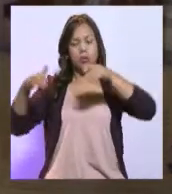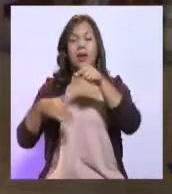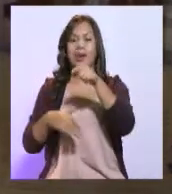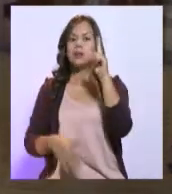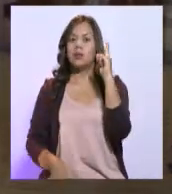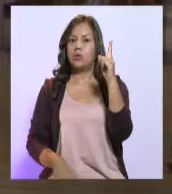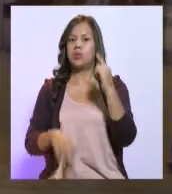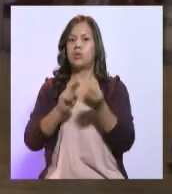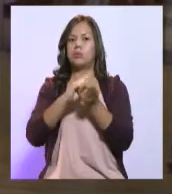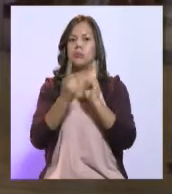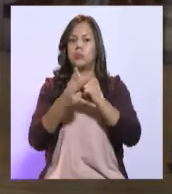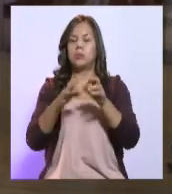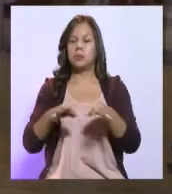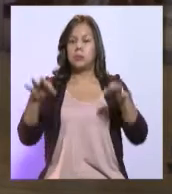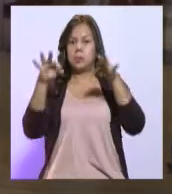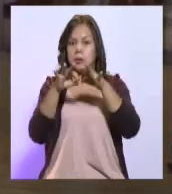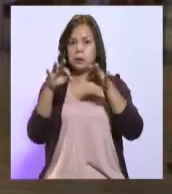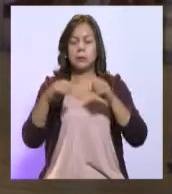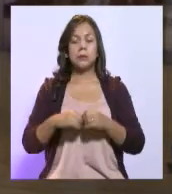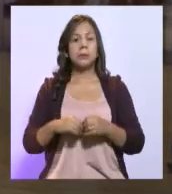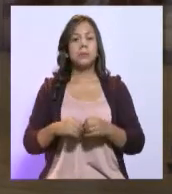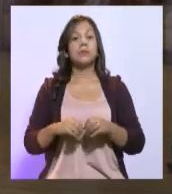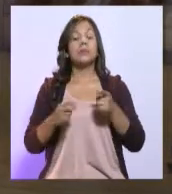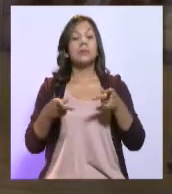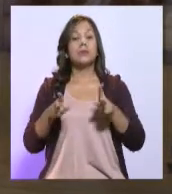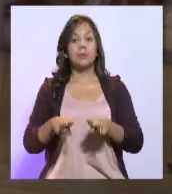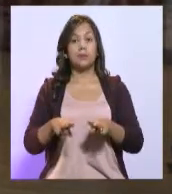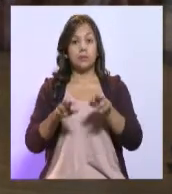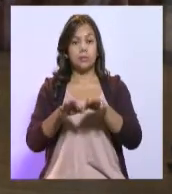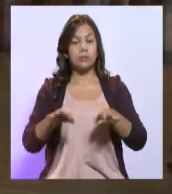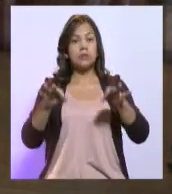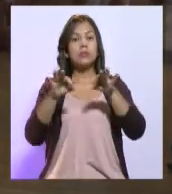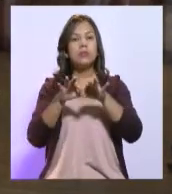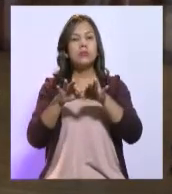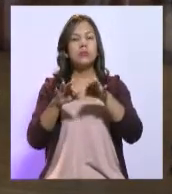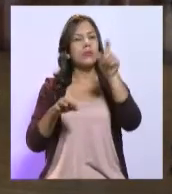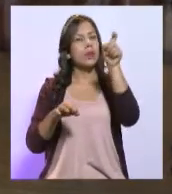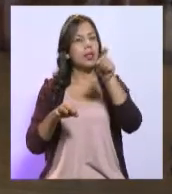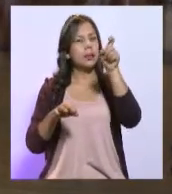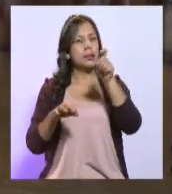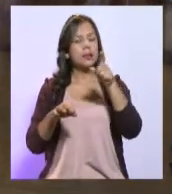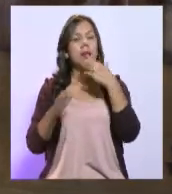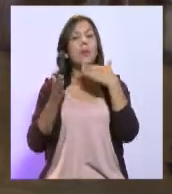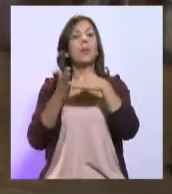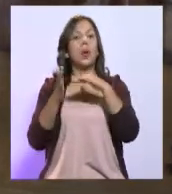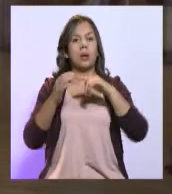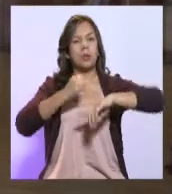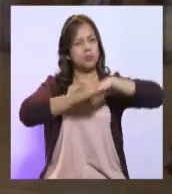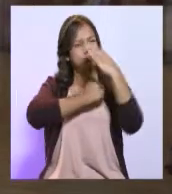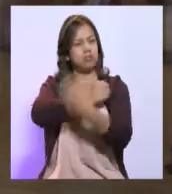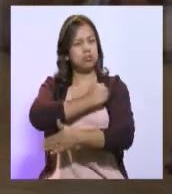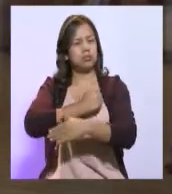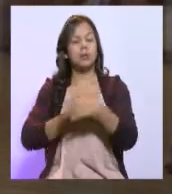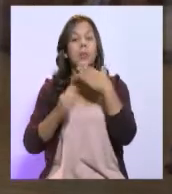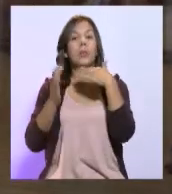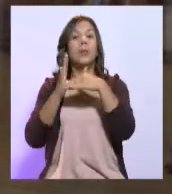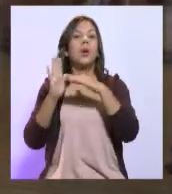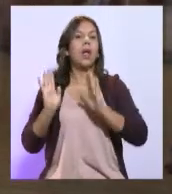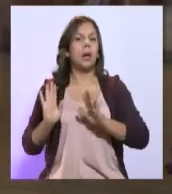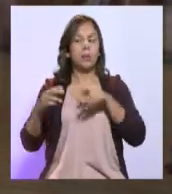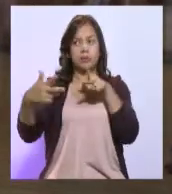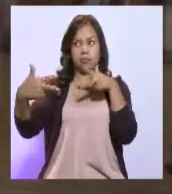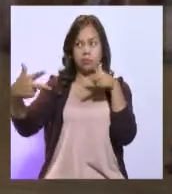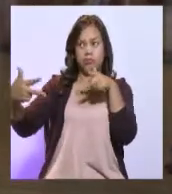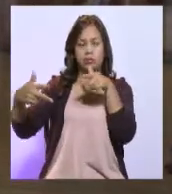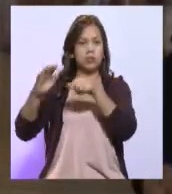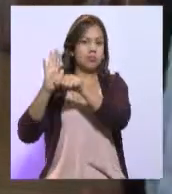de las reformas importantes. Luego es importante también decir que es delito emplear medios que no